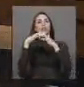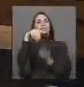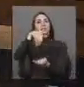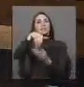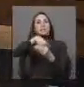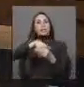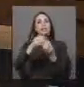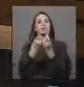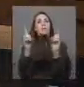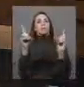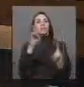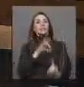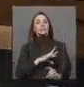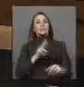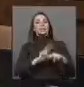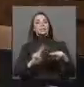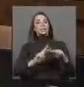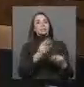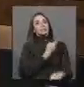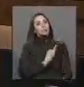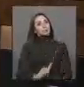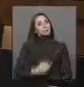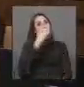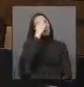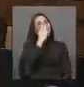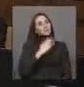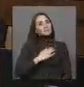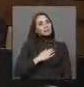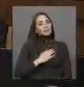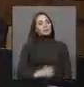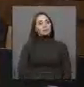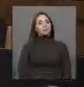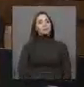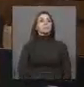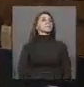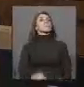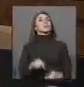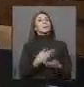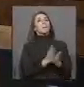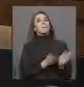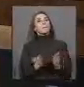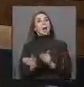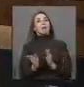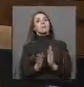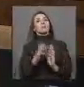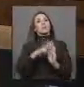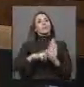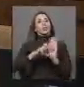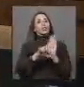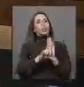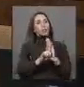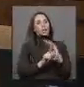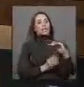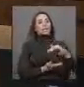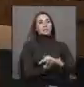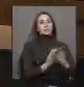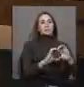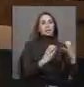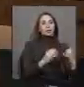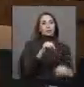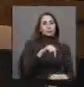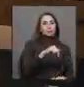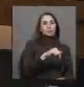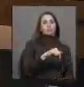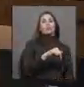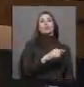democracia, impulsada por el gobierno de la presidenta Michelle Bachelet. La actual agenda legislativa, tanto en esta corporación como en el Senado,